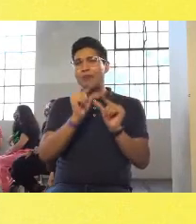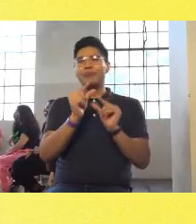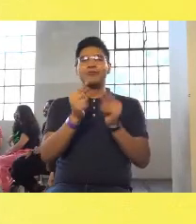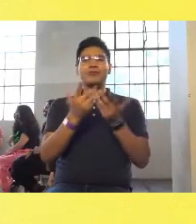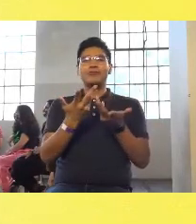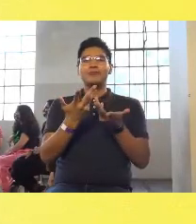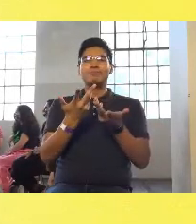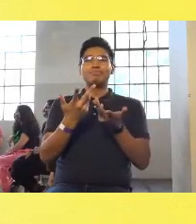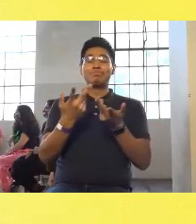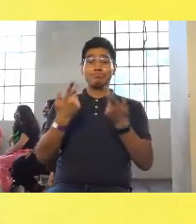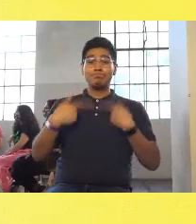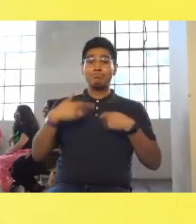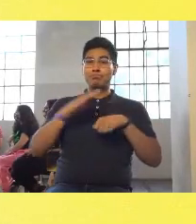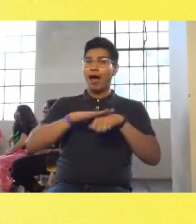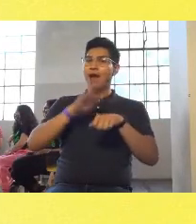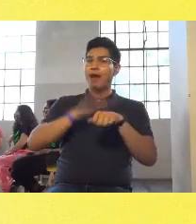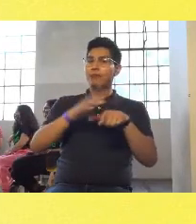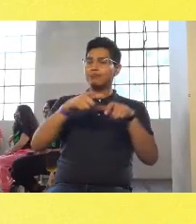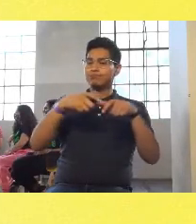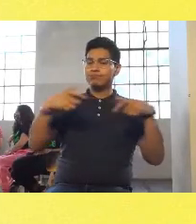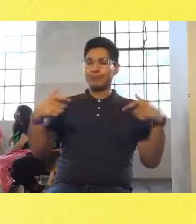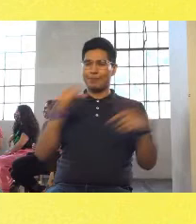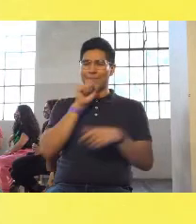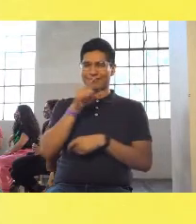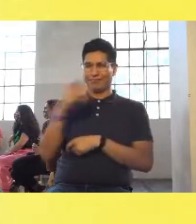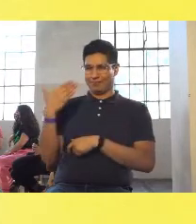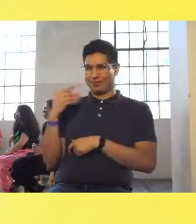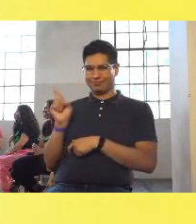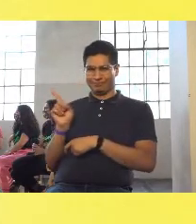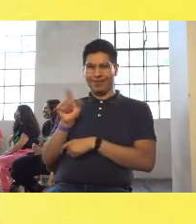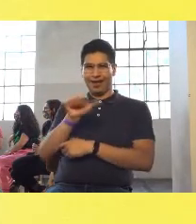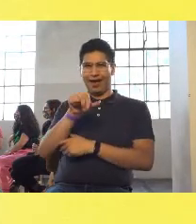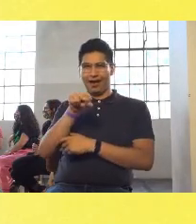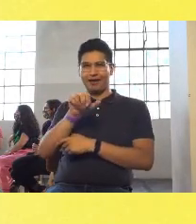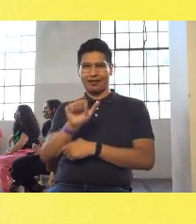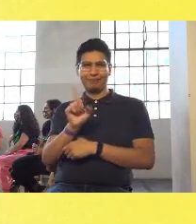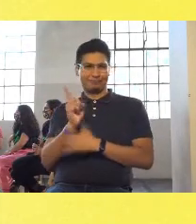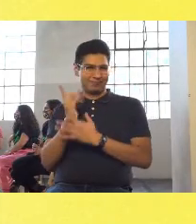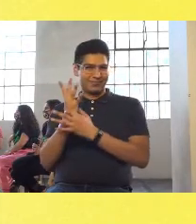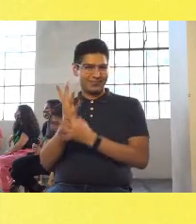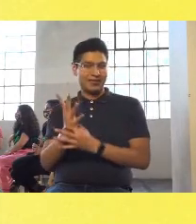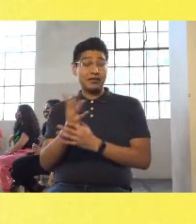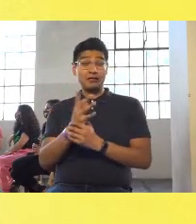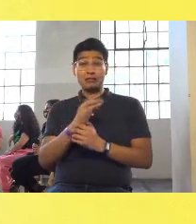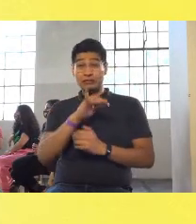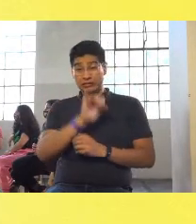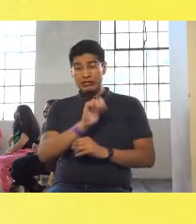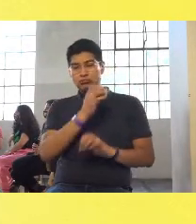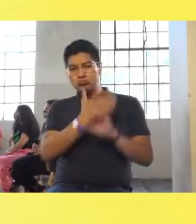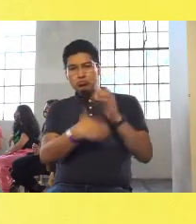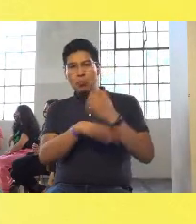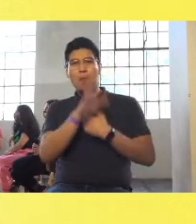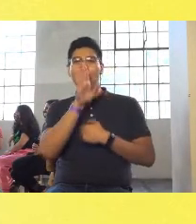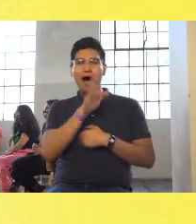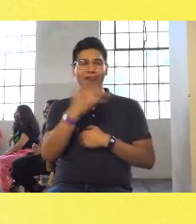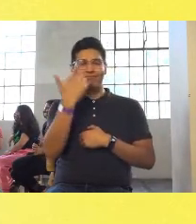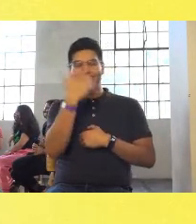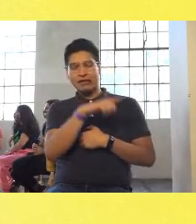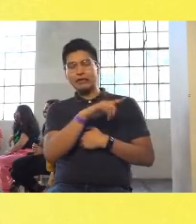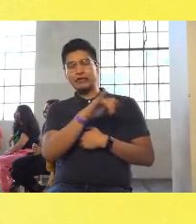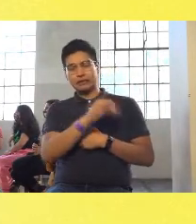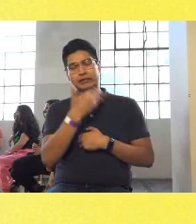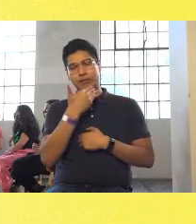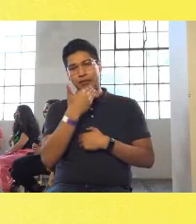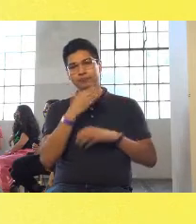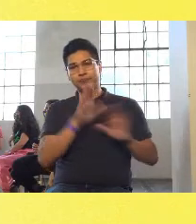como esas narrativas de lo que dice Ana, ¿no? Como de querer celebrar como no solo lo feo, sino como la vida también, ¿no? Como por ejemplo de